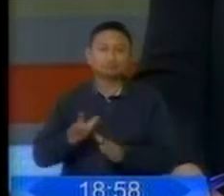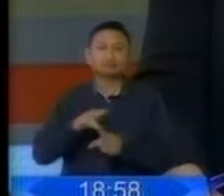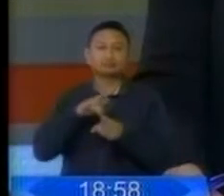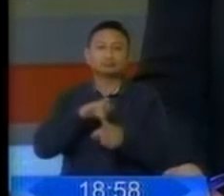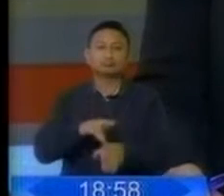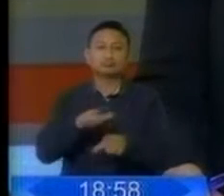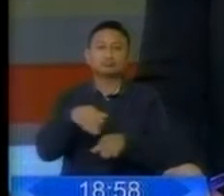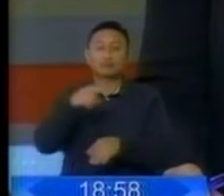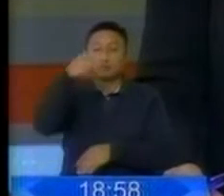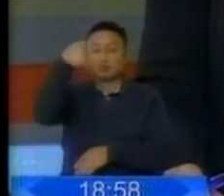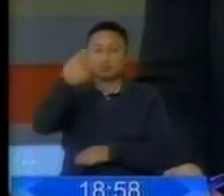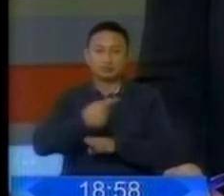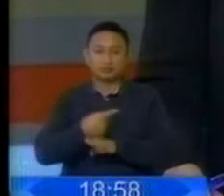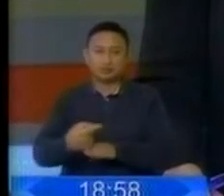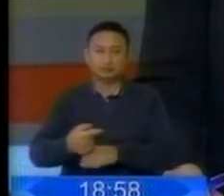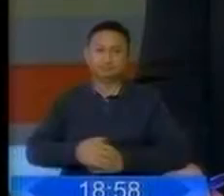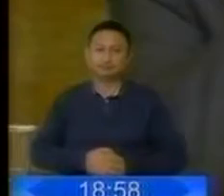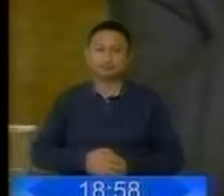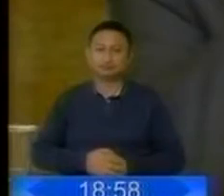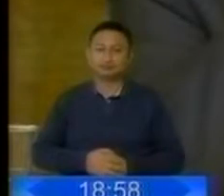será la próxima semana.